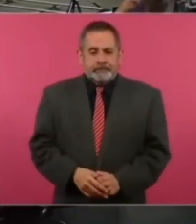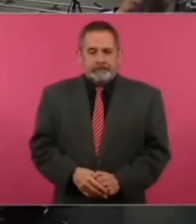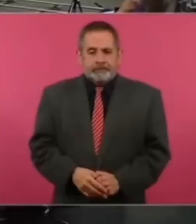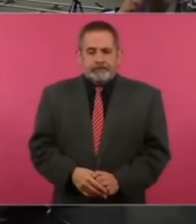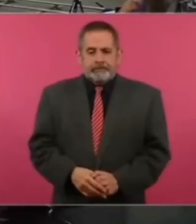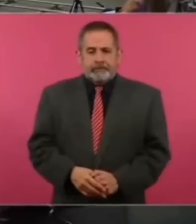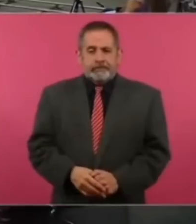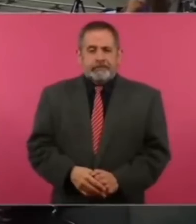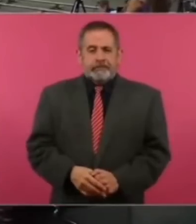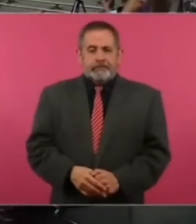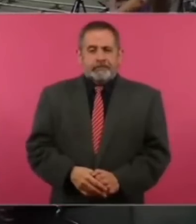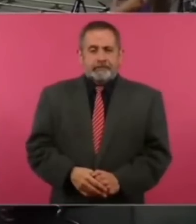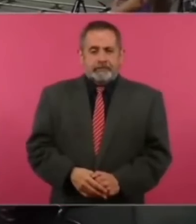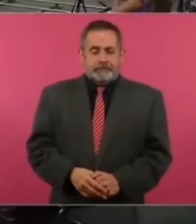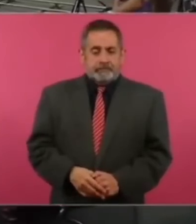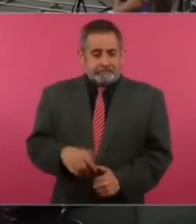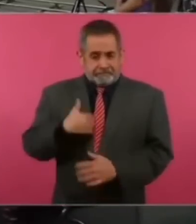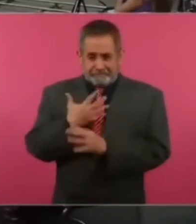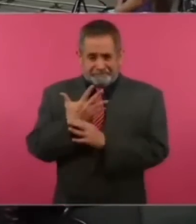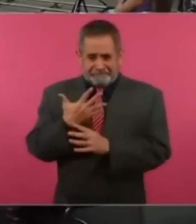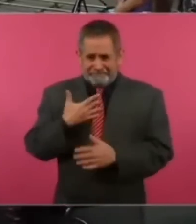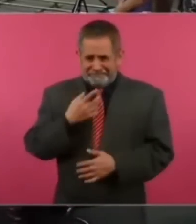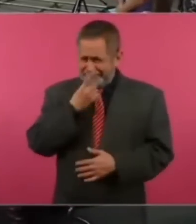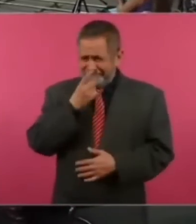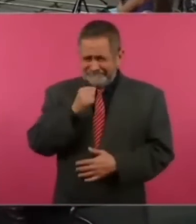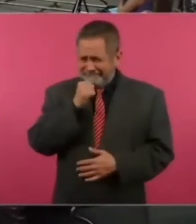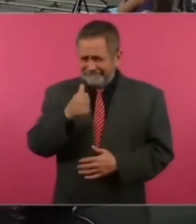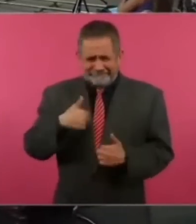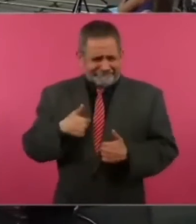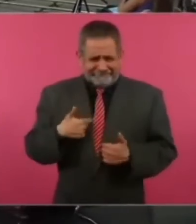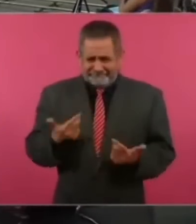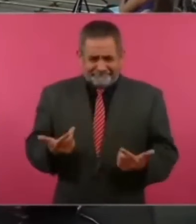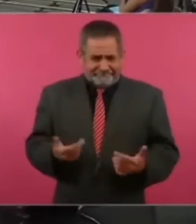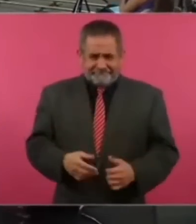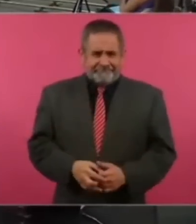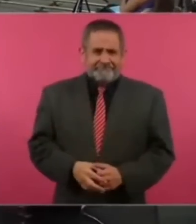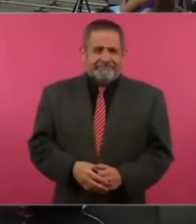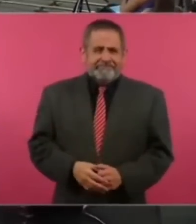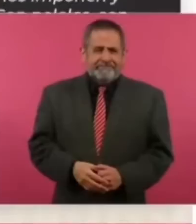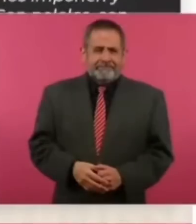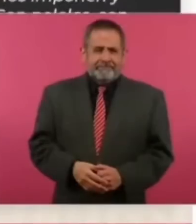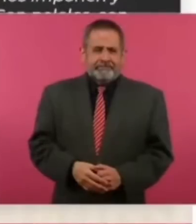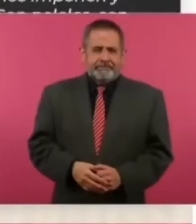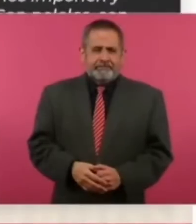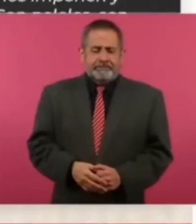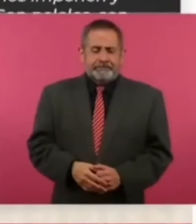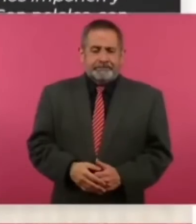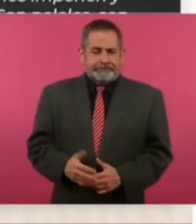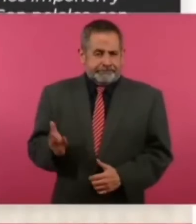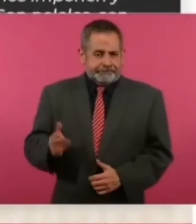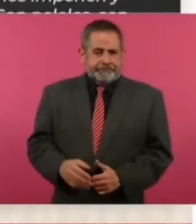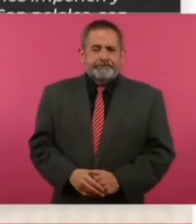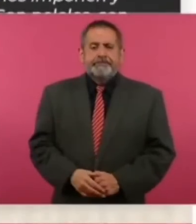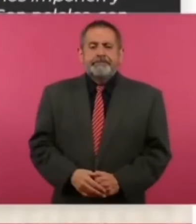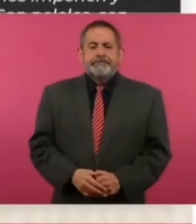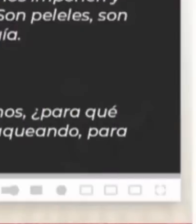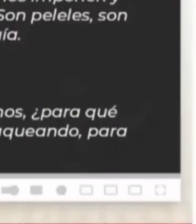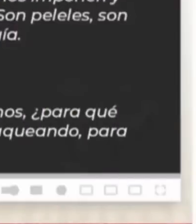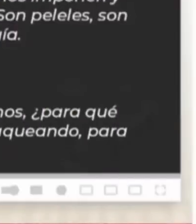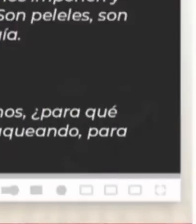esto no lo dije, pues es un pelele, un